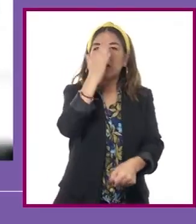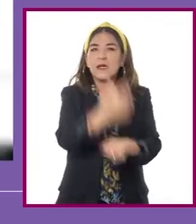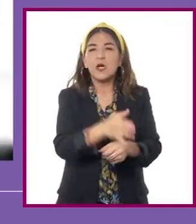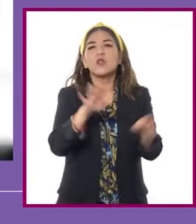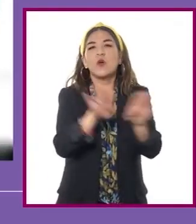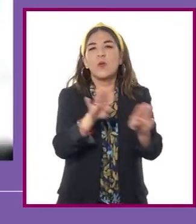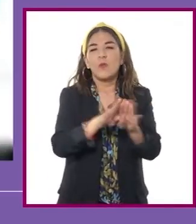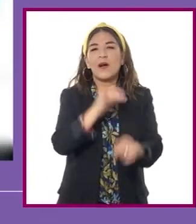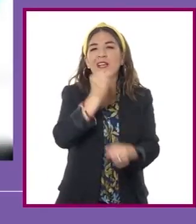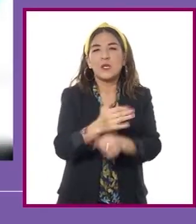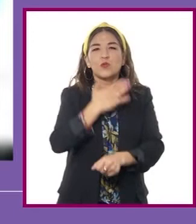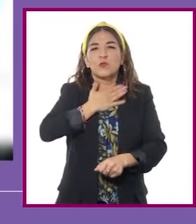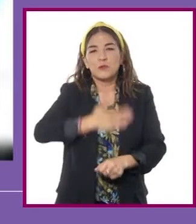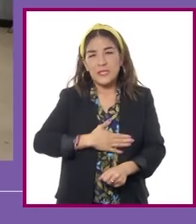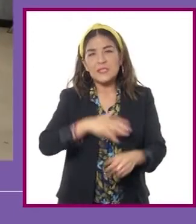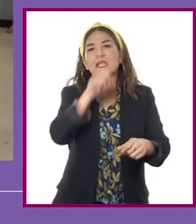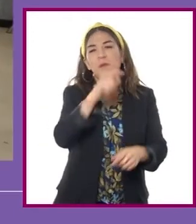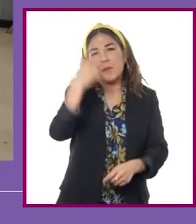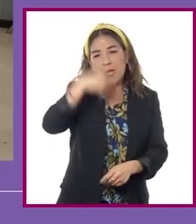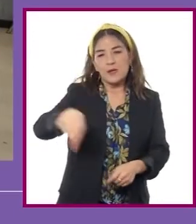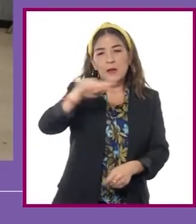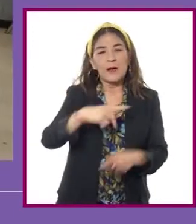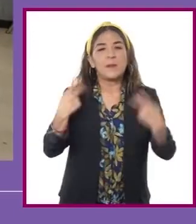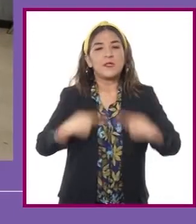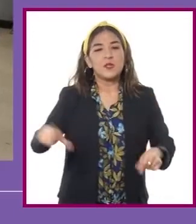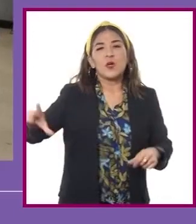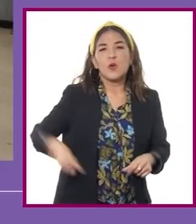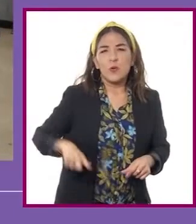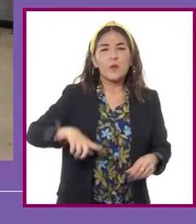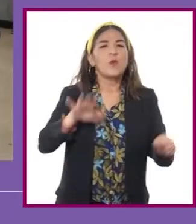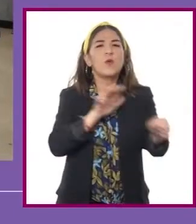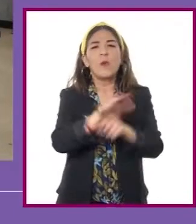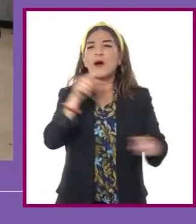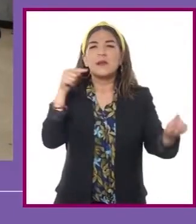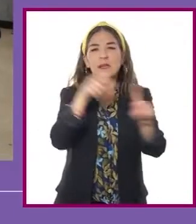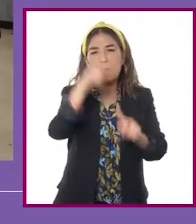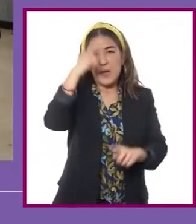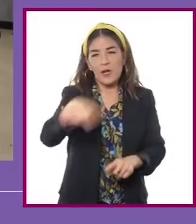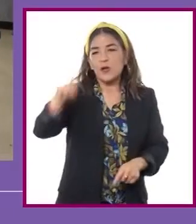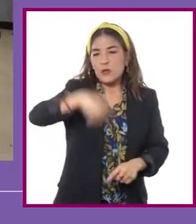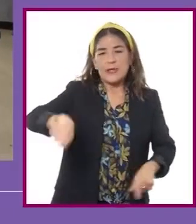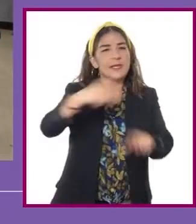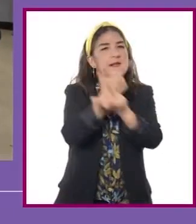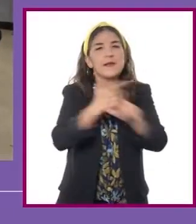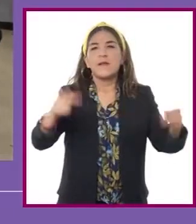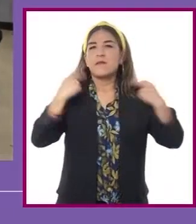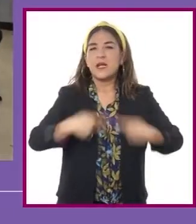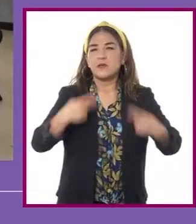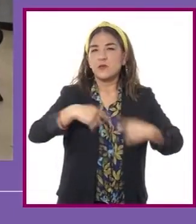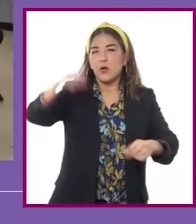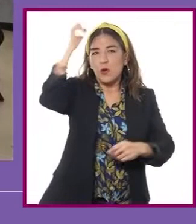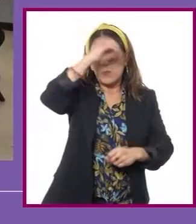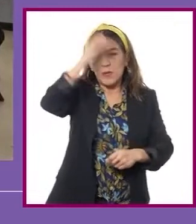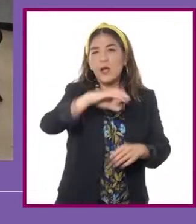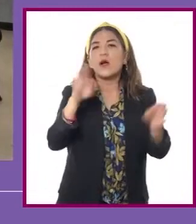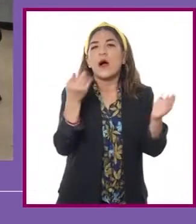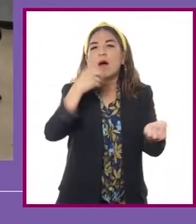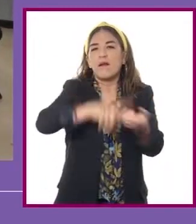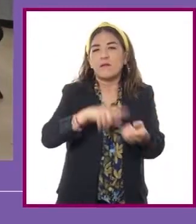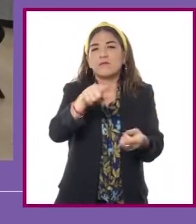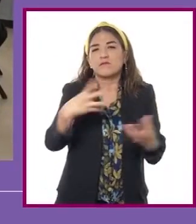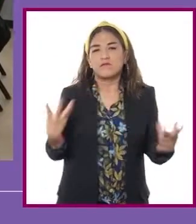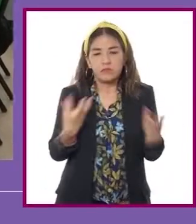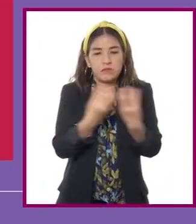y para el bien de los gobernados. Entre sus objetivos está el limitar el libre albedrío de los seres humanos que viven dentro de una